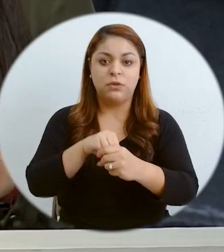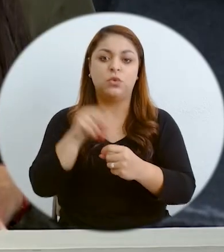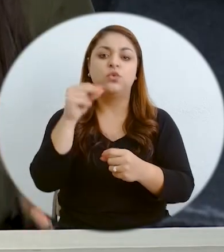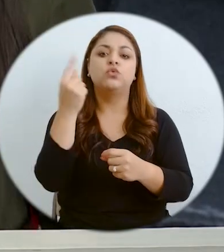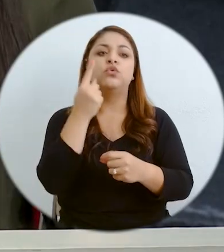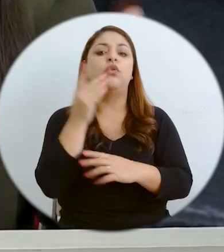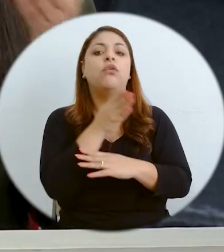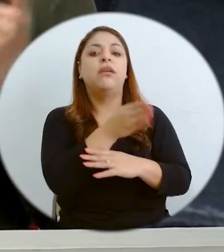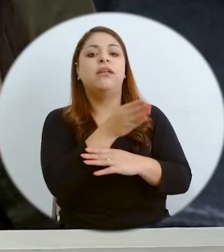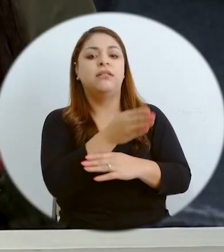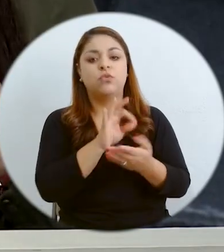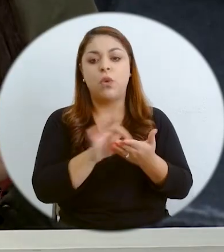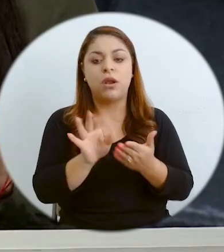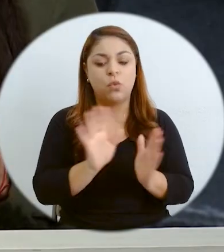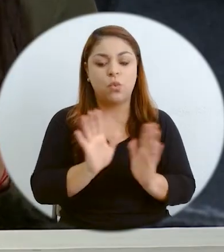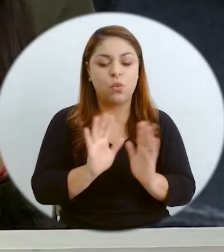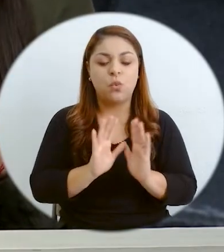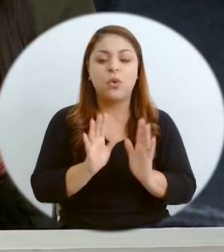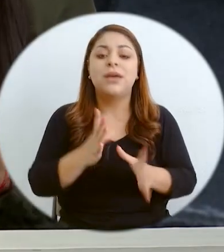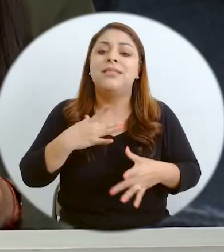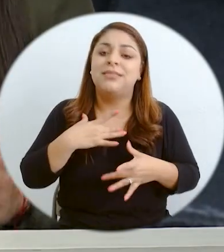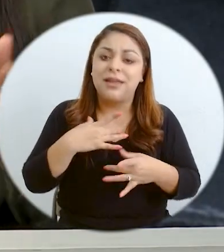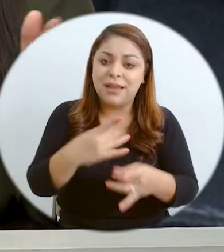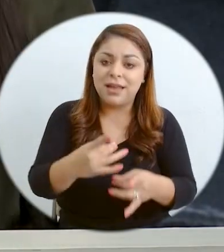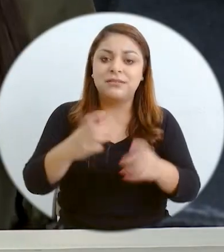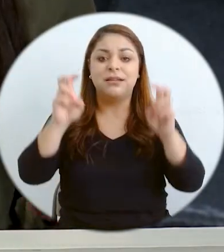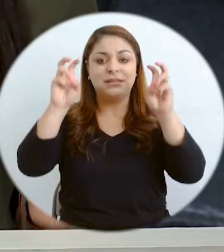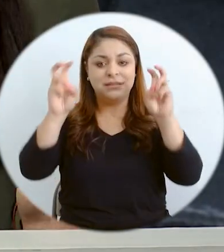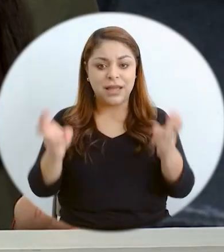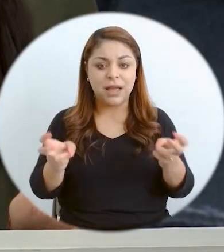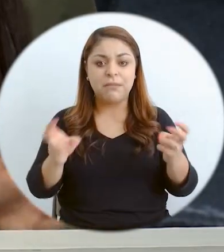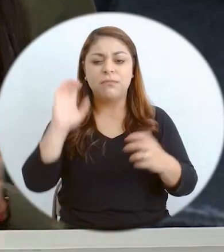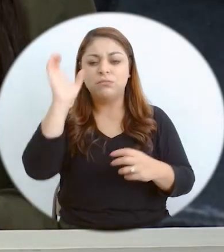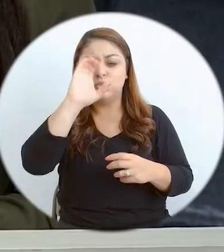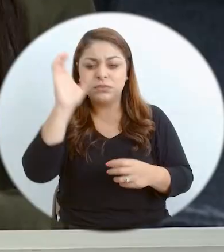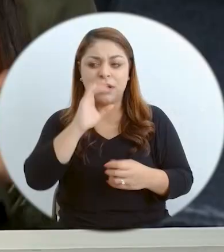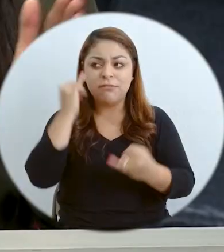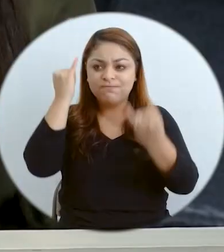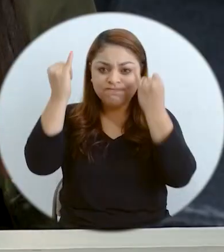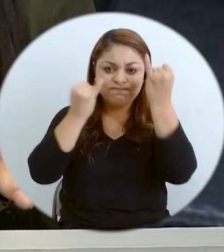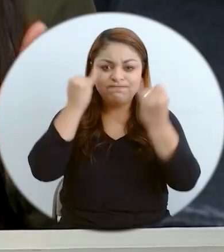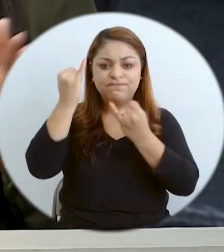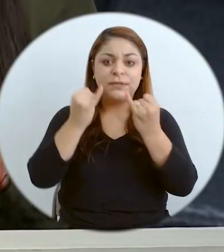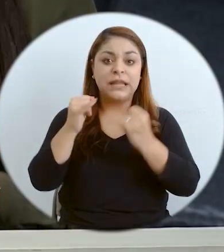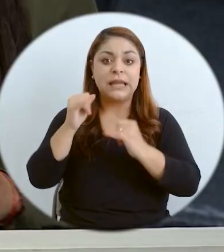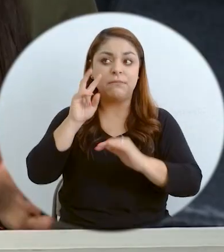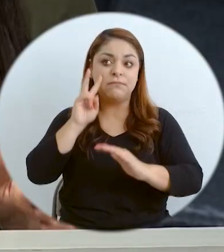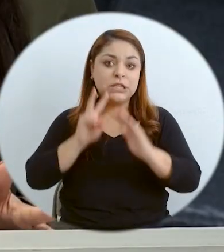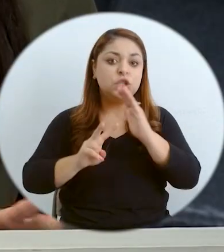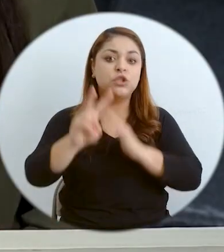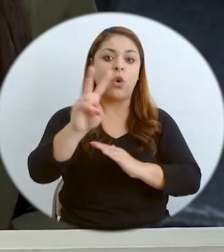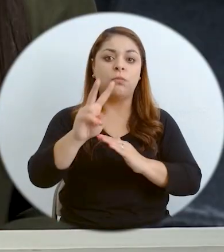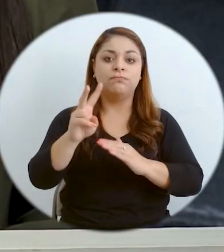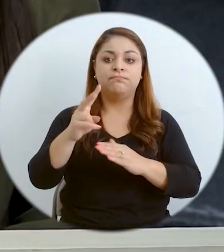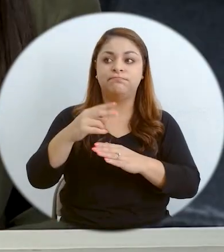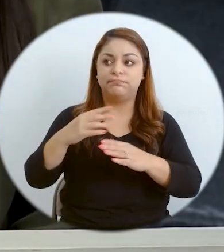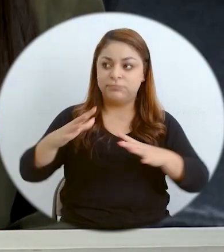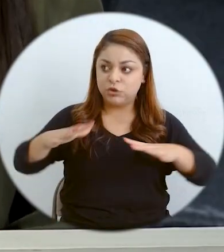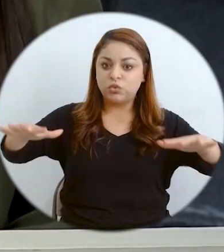centro educativo, sino me interesa el tema e involucrarse en iniciativas que son con una visión compartida de país, es realmente